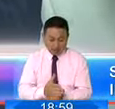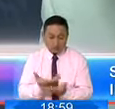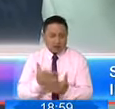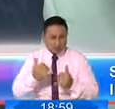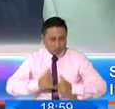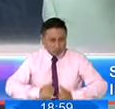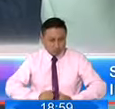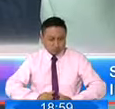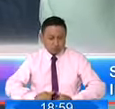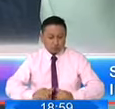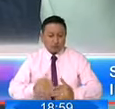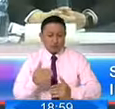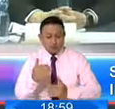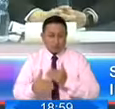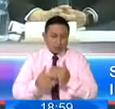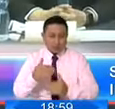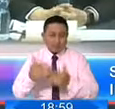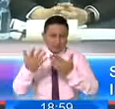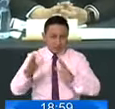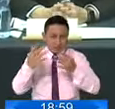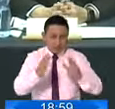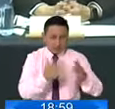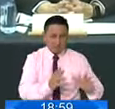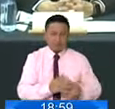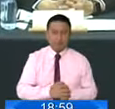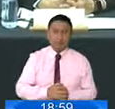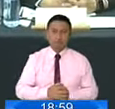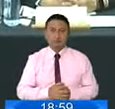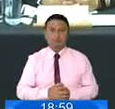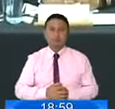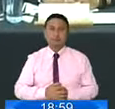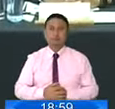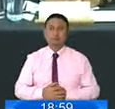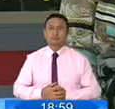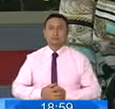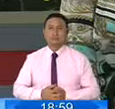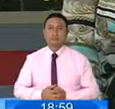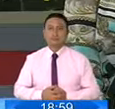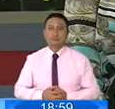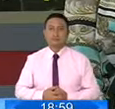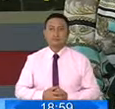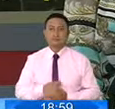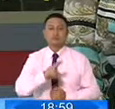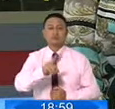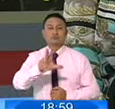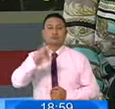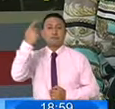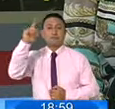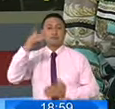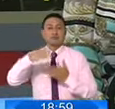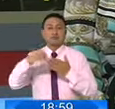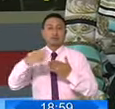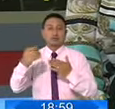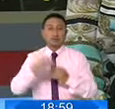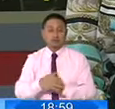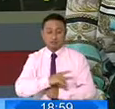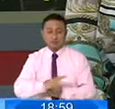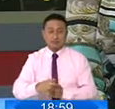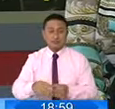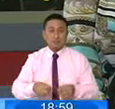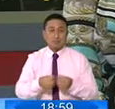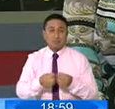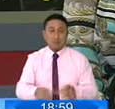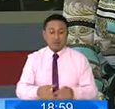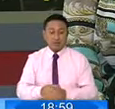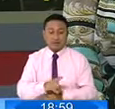salir de poco a poco. Informó Héctor Romero. A 23 millones de dólares ascenderían las pérdidas